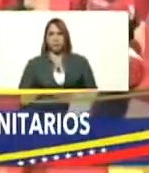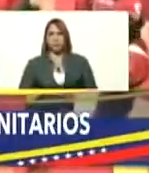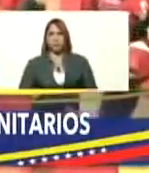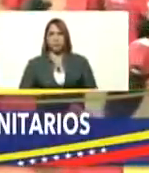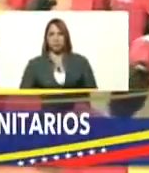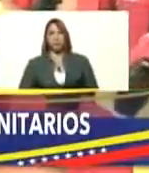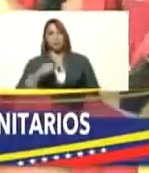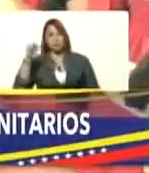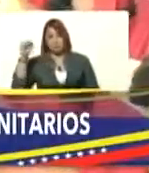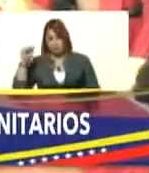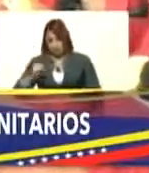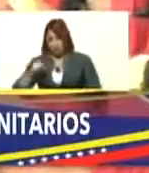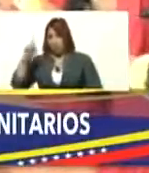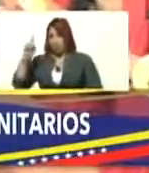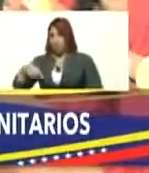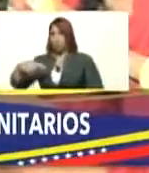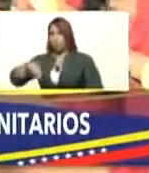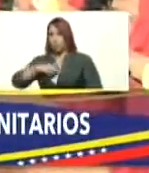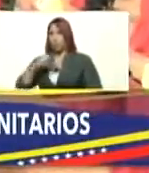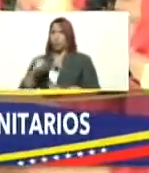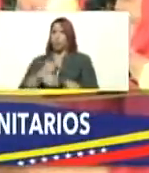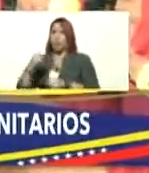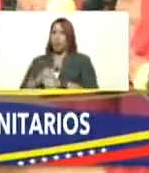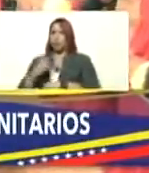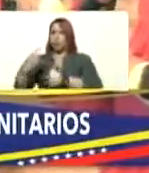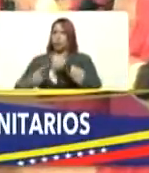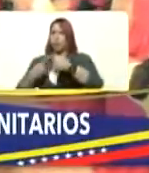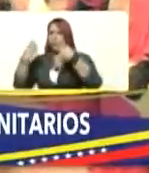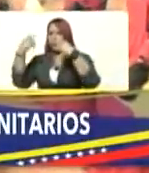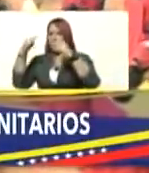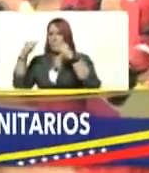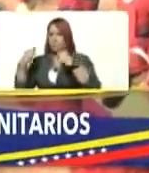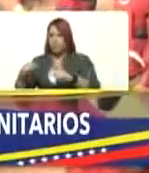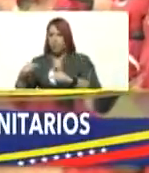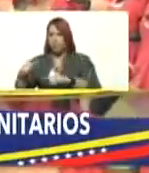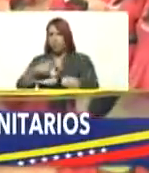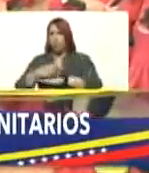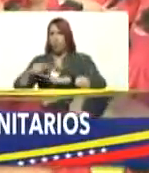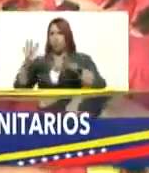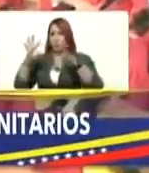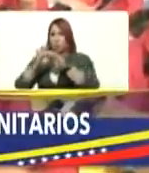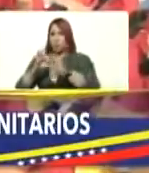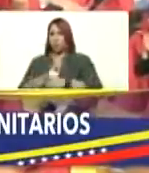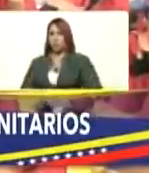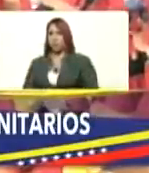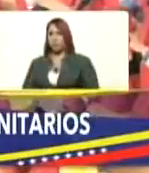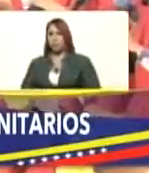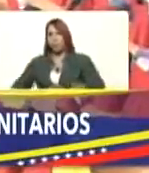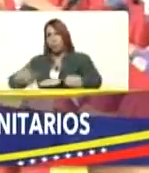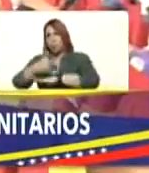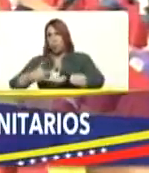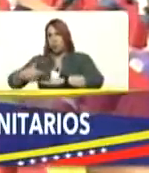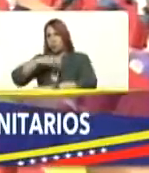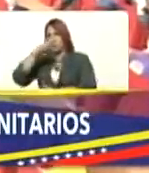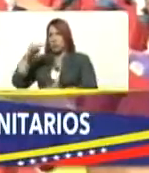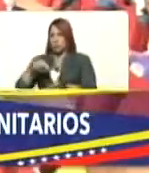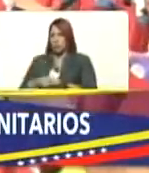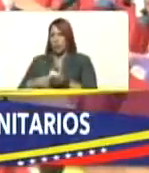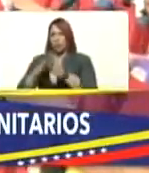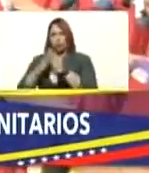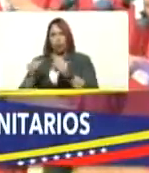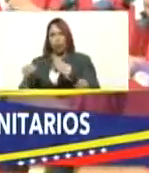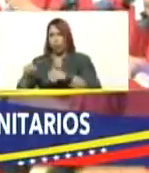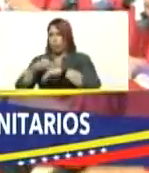Así es, mi comandante, y estamos trabajando todos los niveles de gobierno unidos. El gobierno nacional, todos